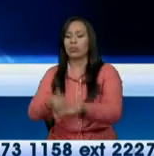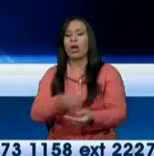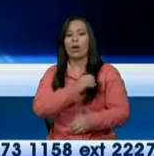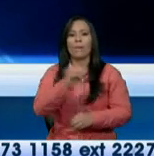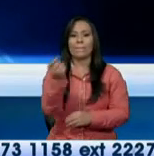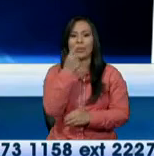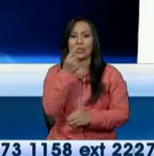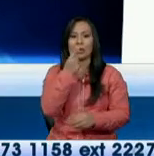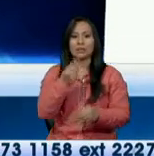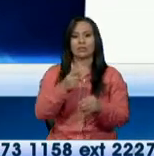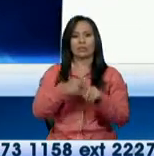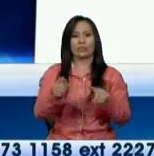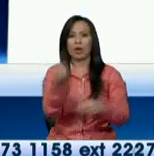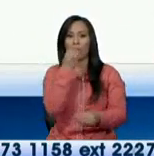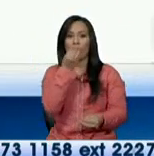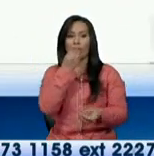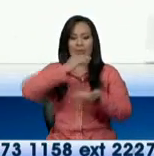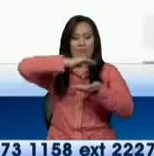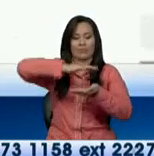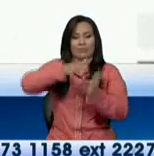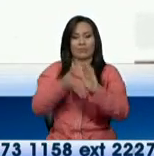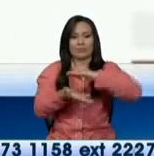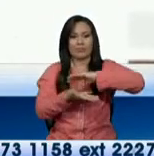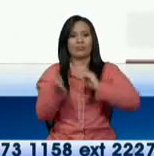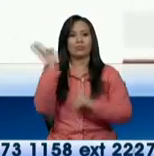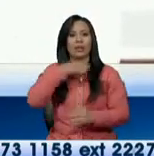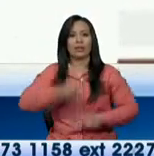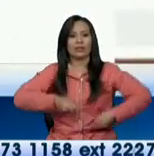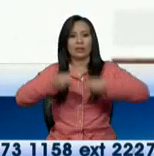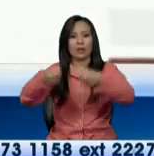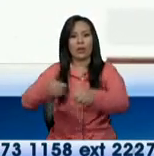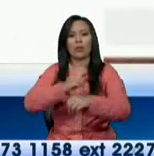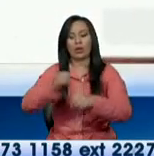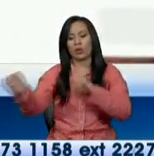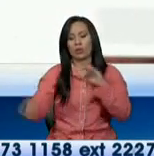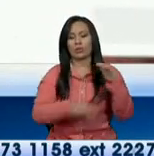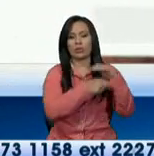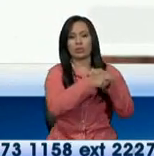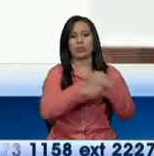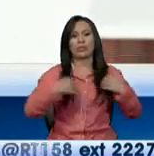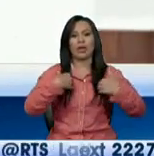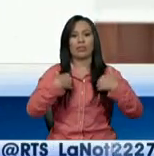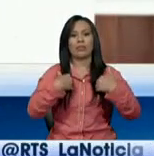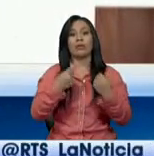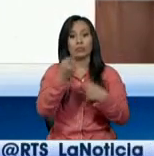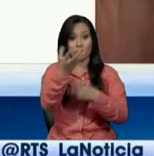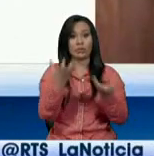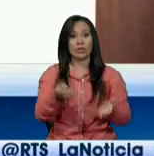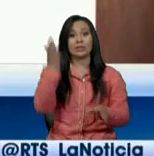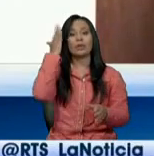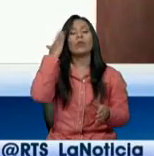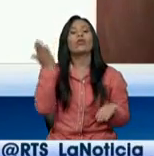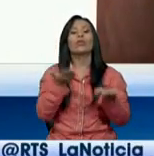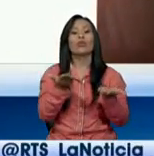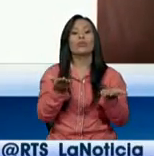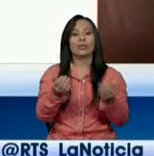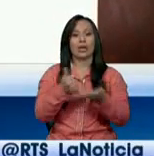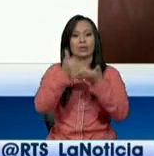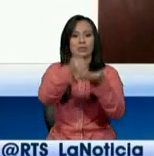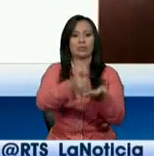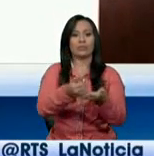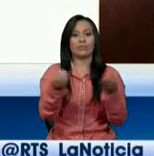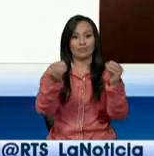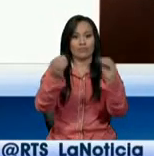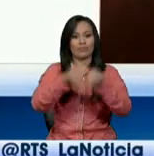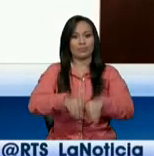médica, alimentos no perecibles, donativos o acogimiento de mascotas. Si deseas saber más detalles de